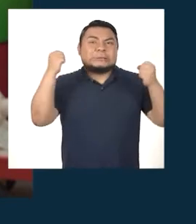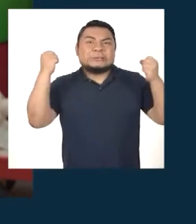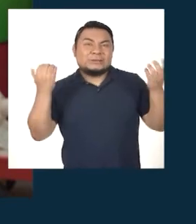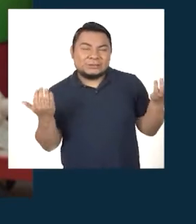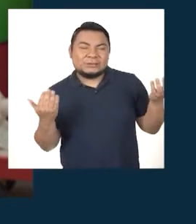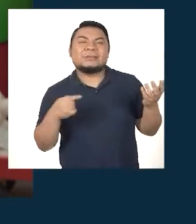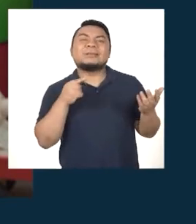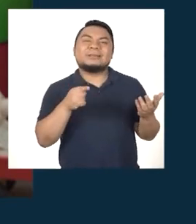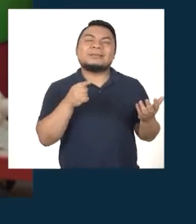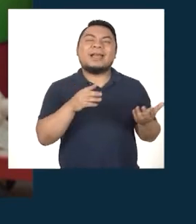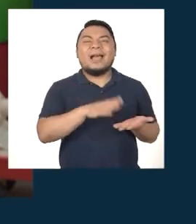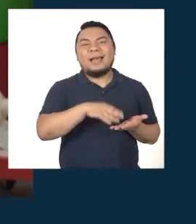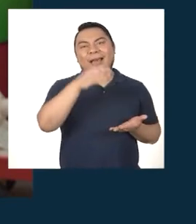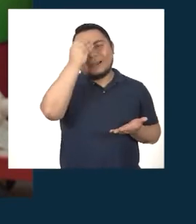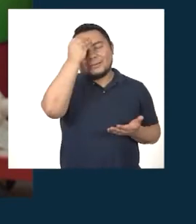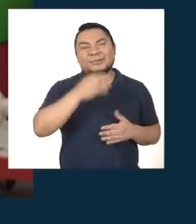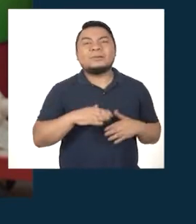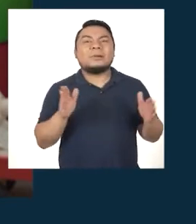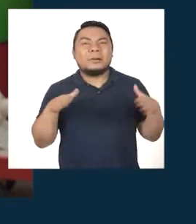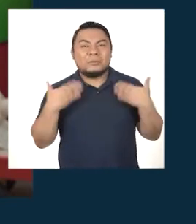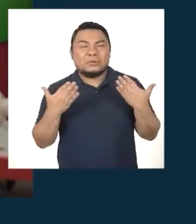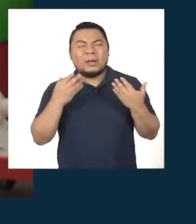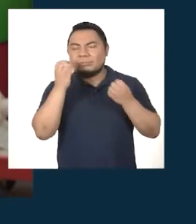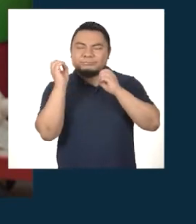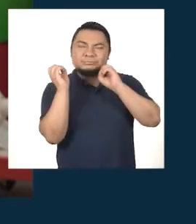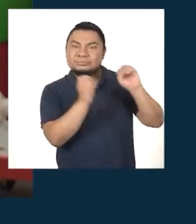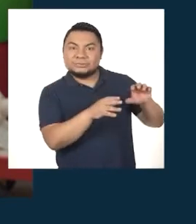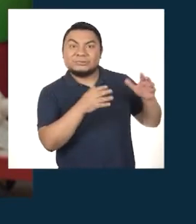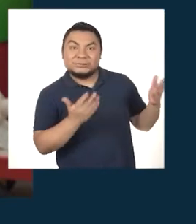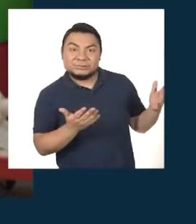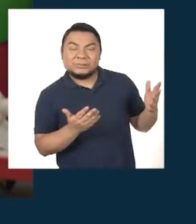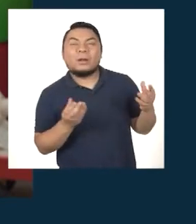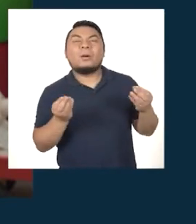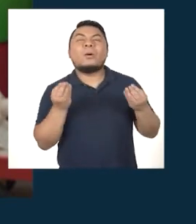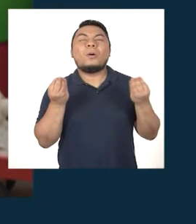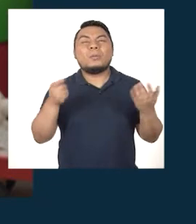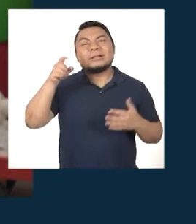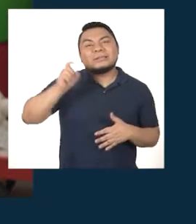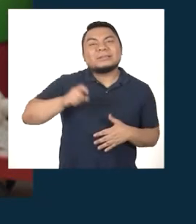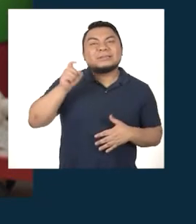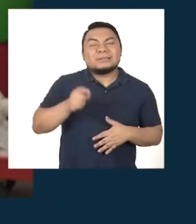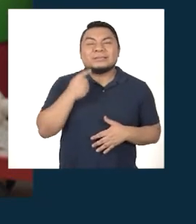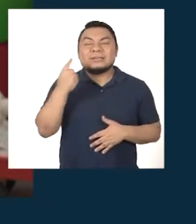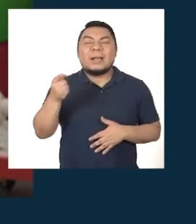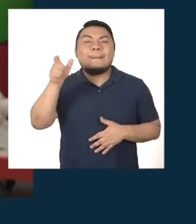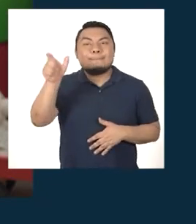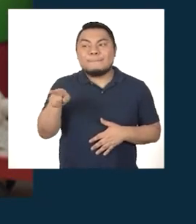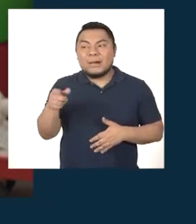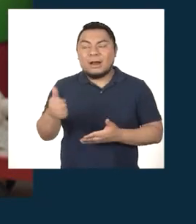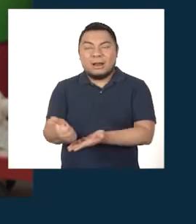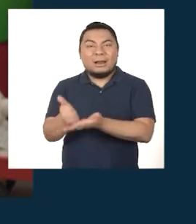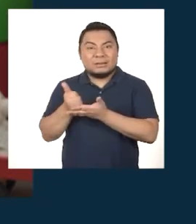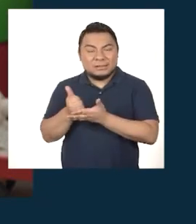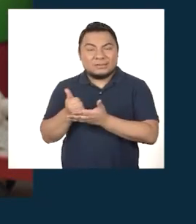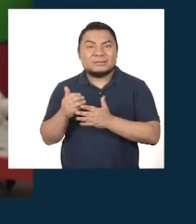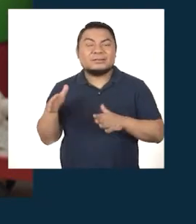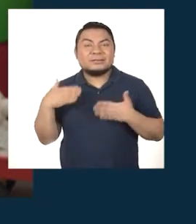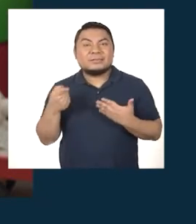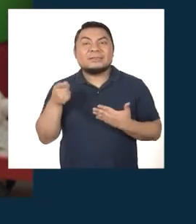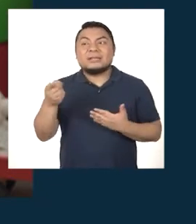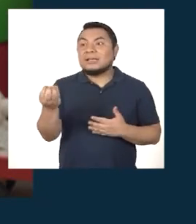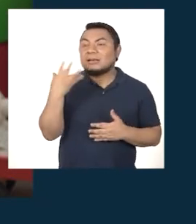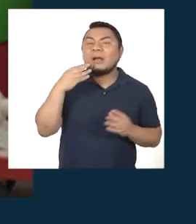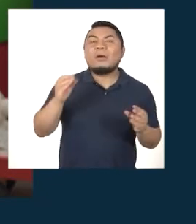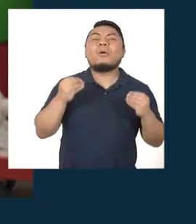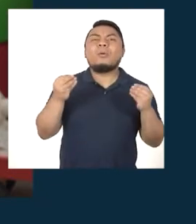un hábito aprendido, pero que podemos desaprenderlo. Y para eso es necesario contar con personas que nos ayuden a que nos